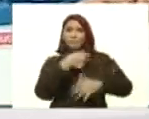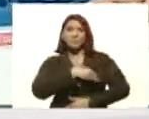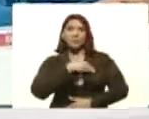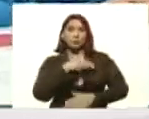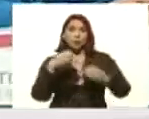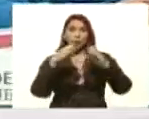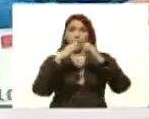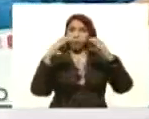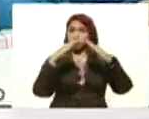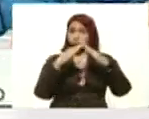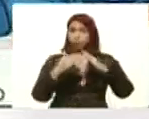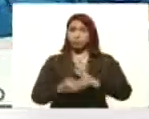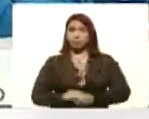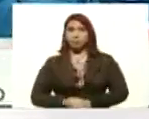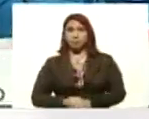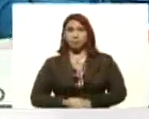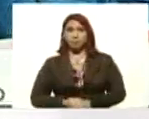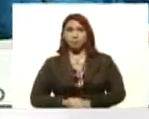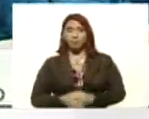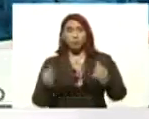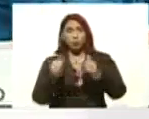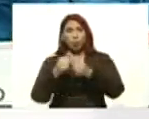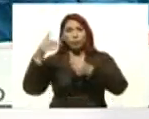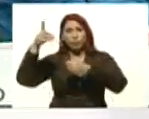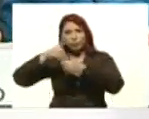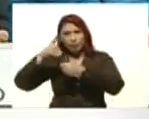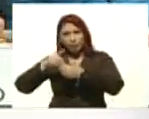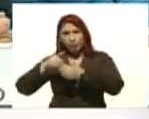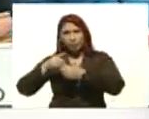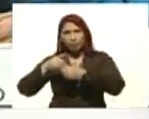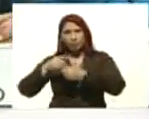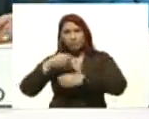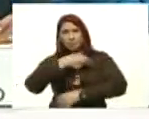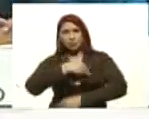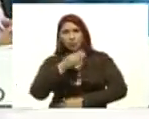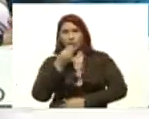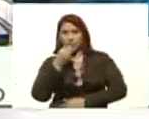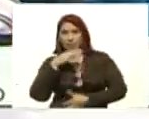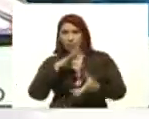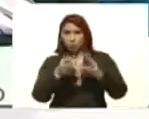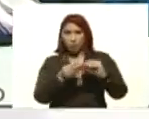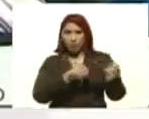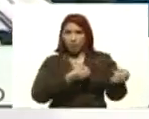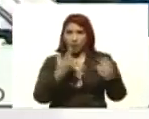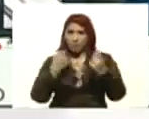Patria. Con la data de la misión alimentación de los CLAP.